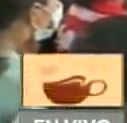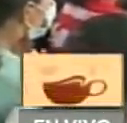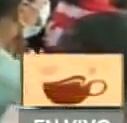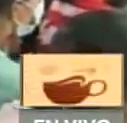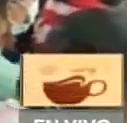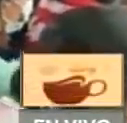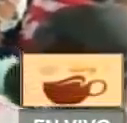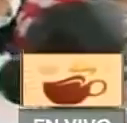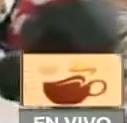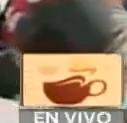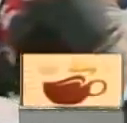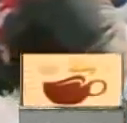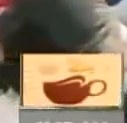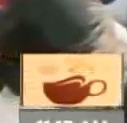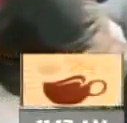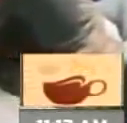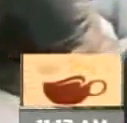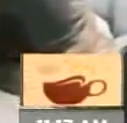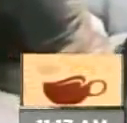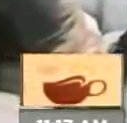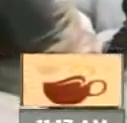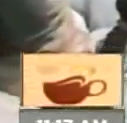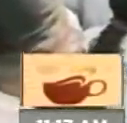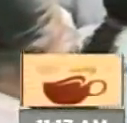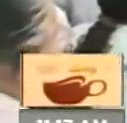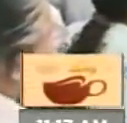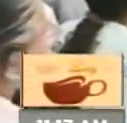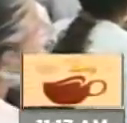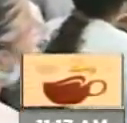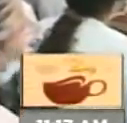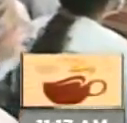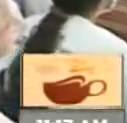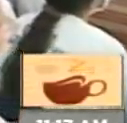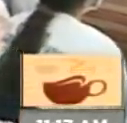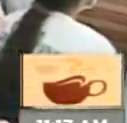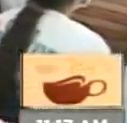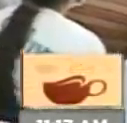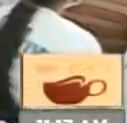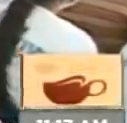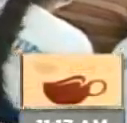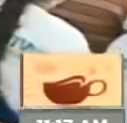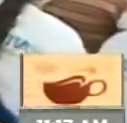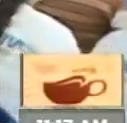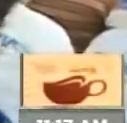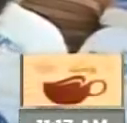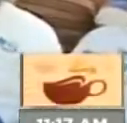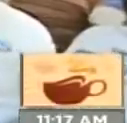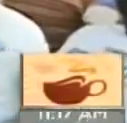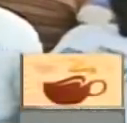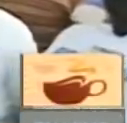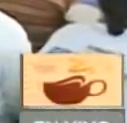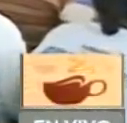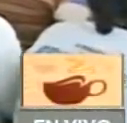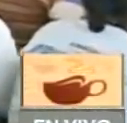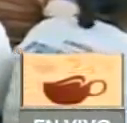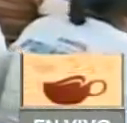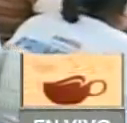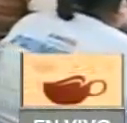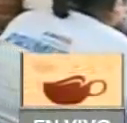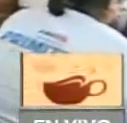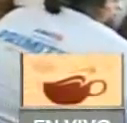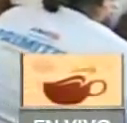grandes cerdos contada entre los estados más grandes por su bonanza